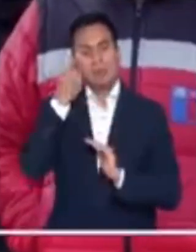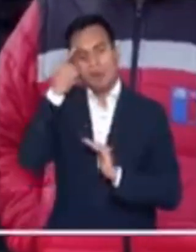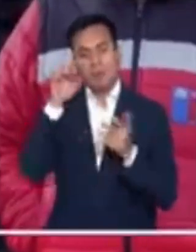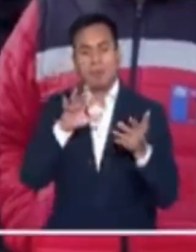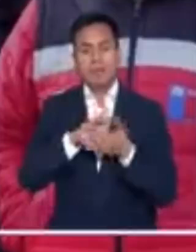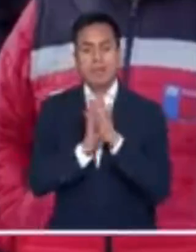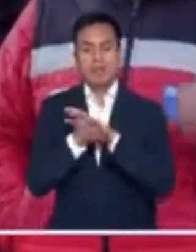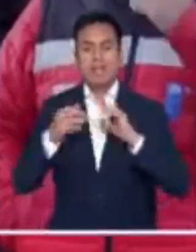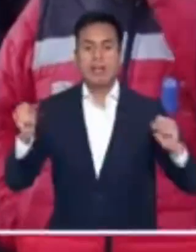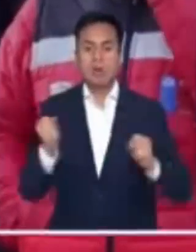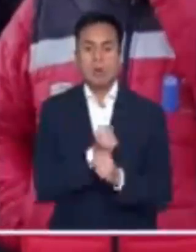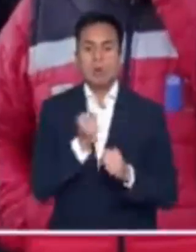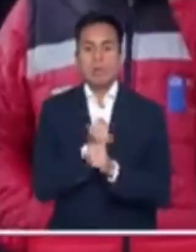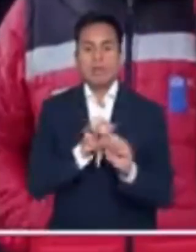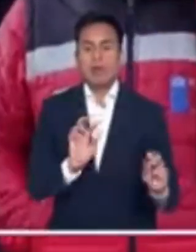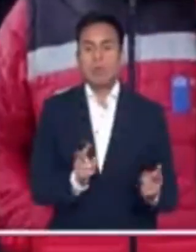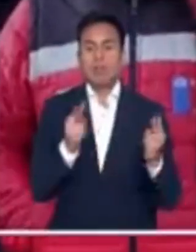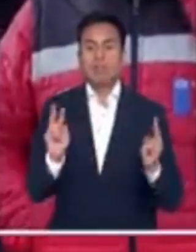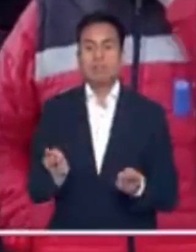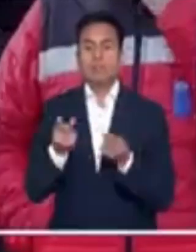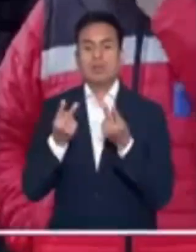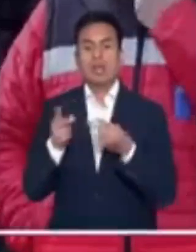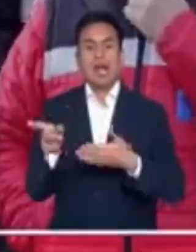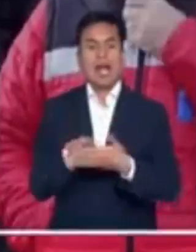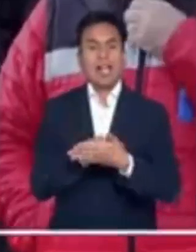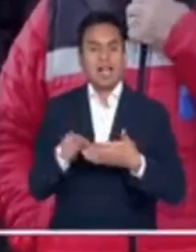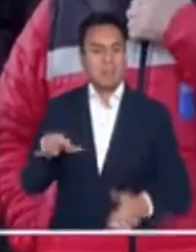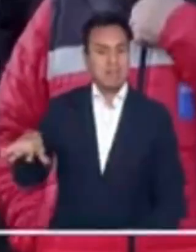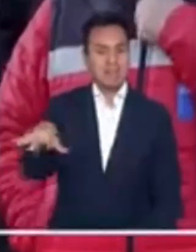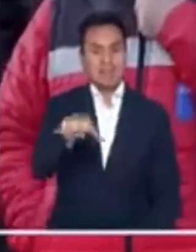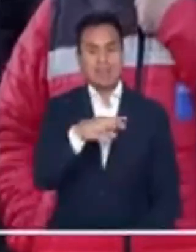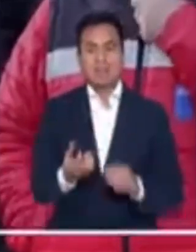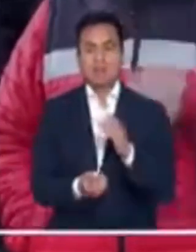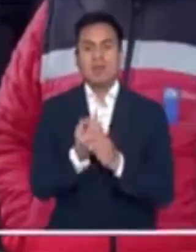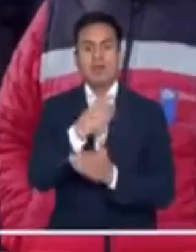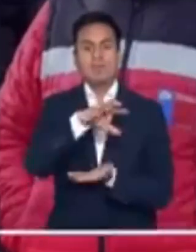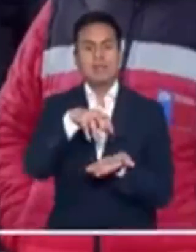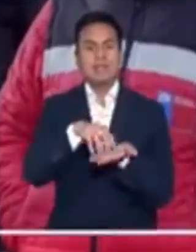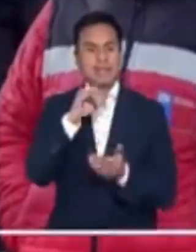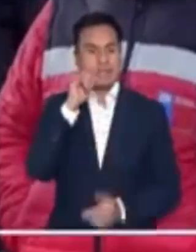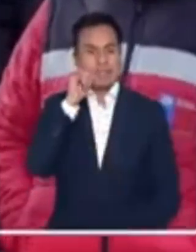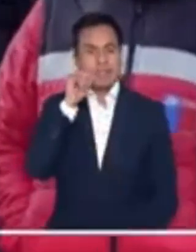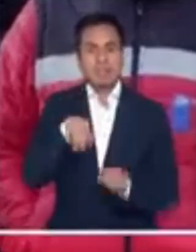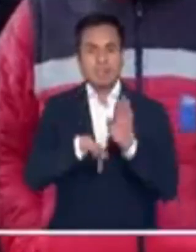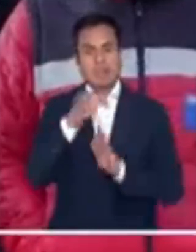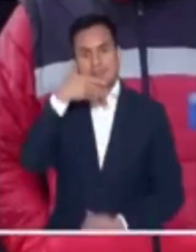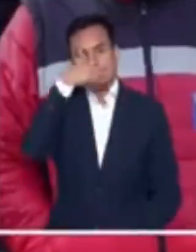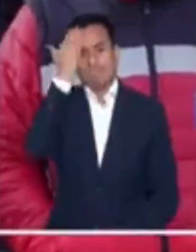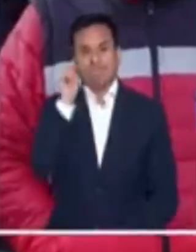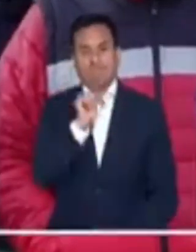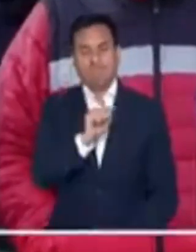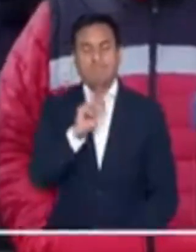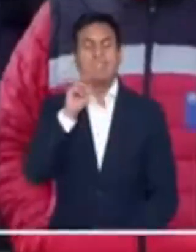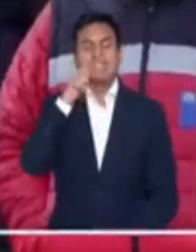probablemente de todas las obras de la recuperación del eje Alameda, la nueva Plaza Italia es la más emblemática por